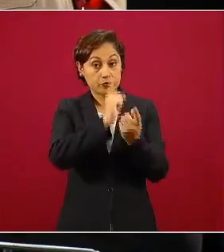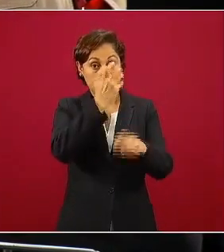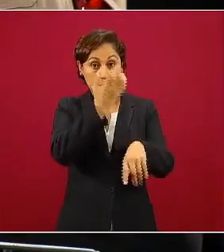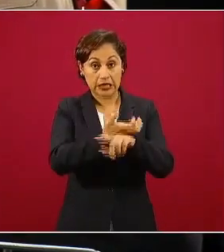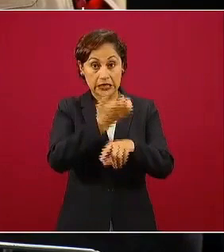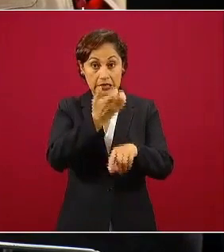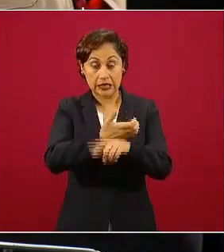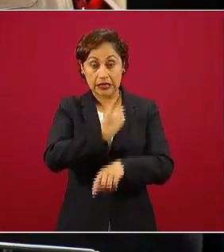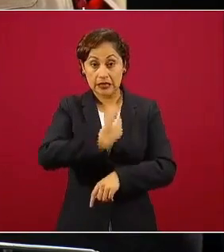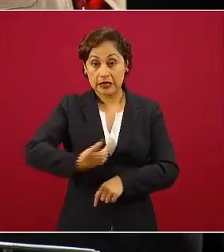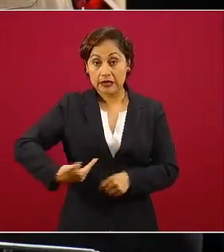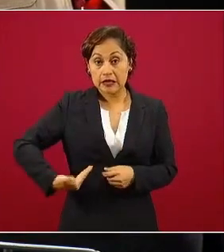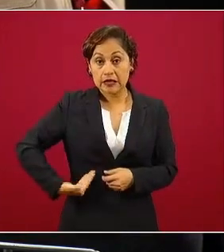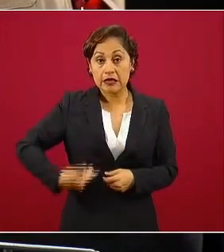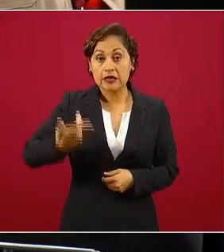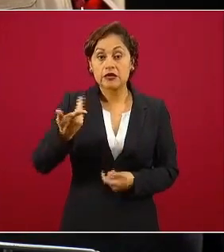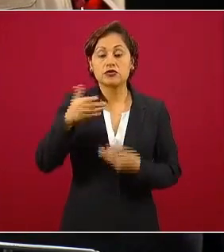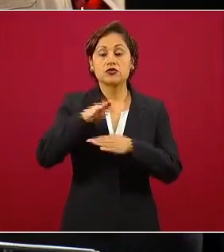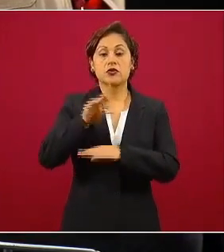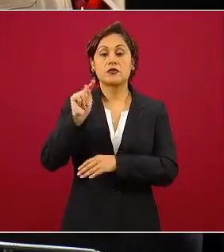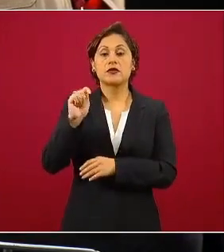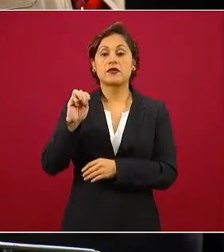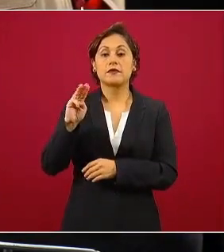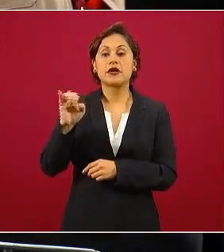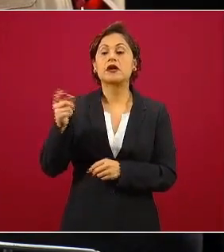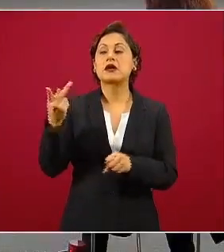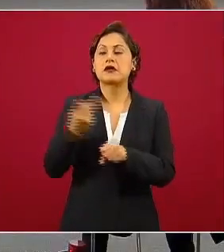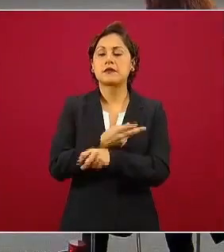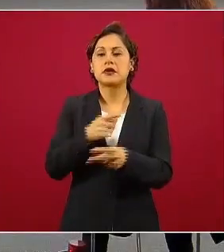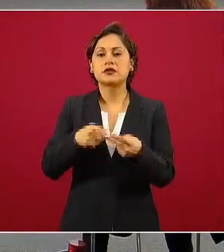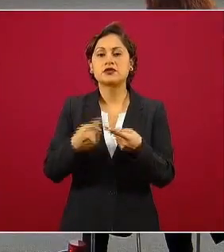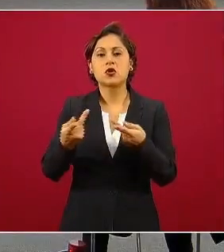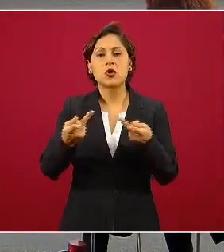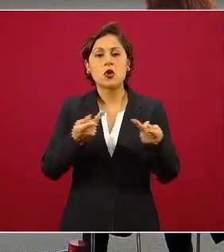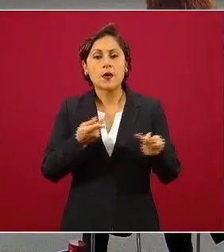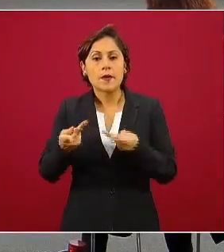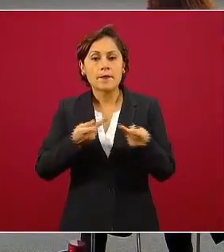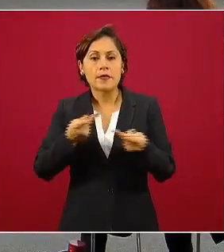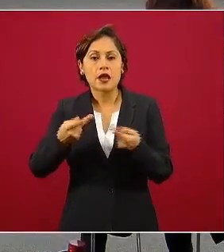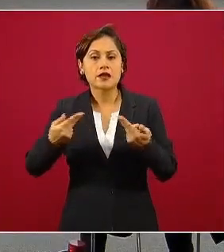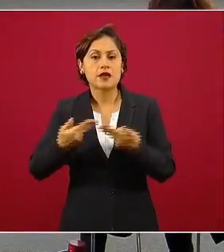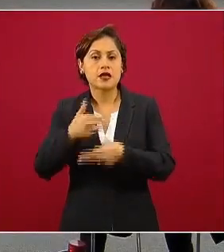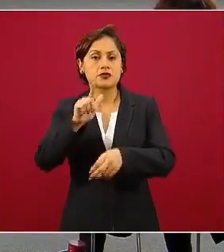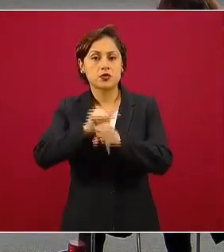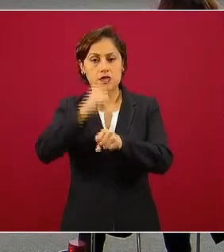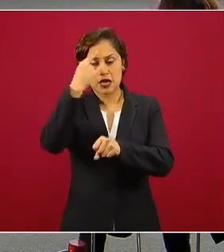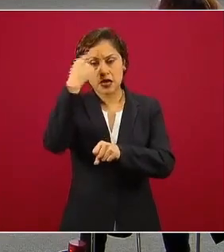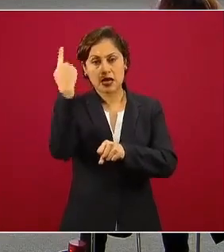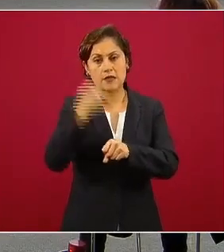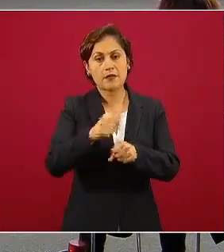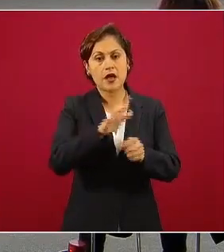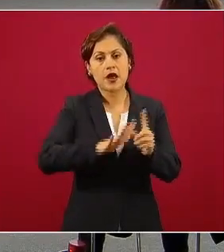Plan Nacional de Infraestructura? Bueno, En energético. la ONU